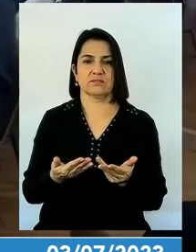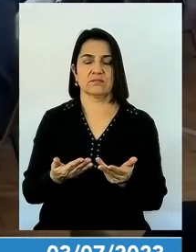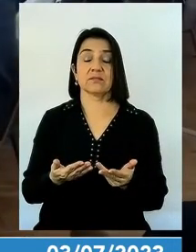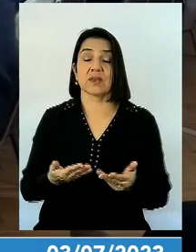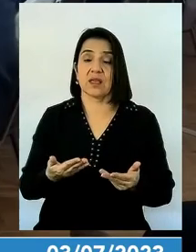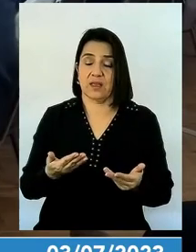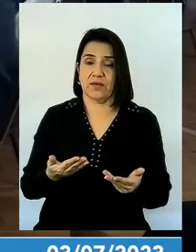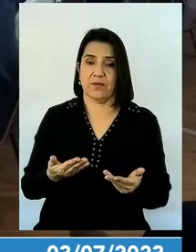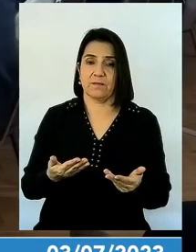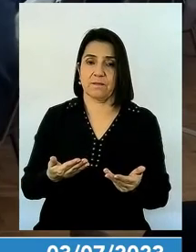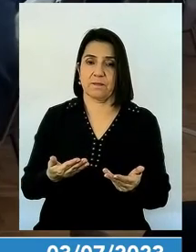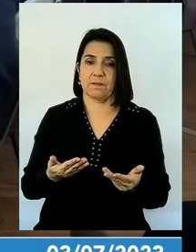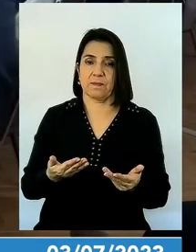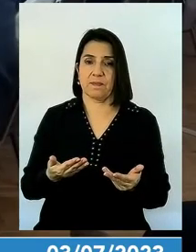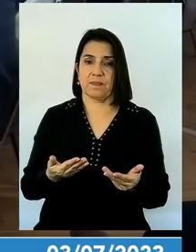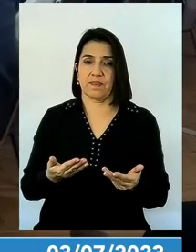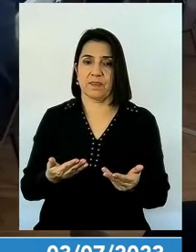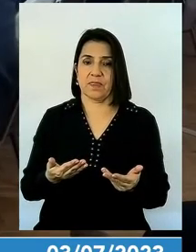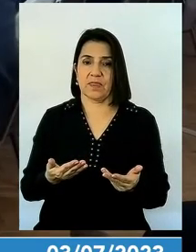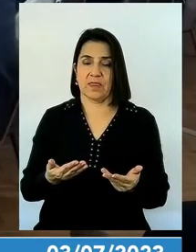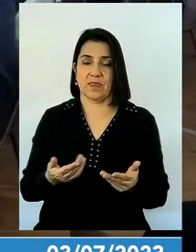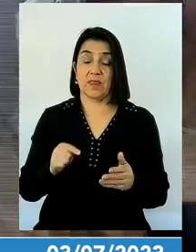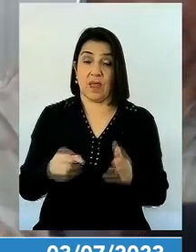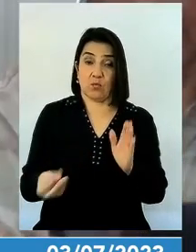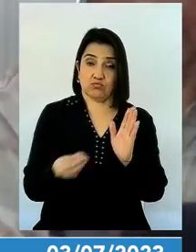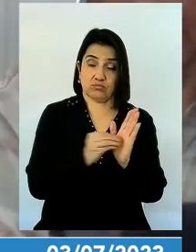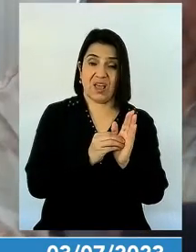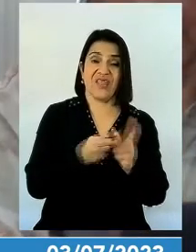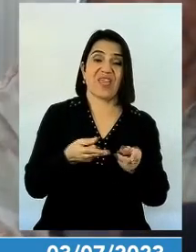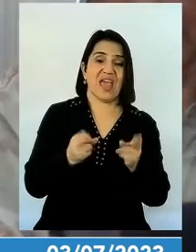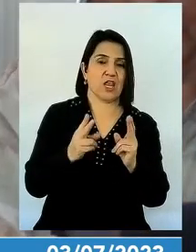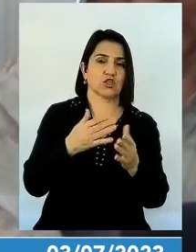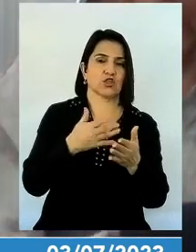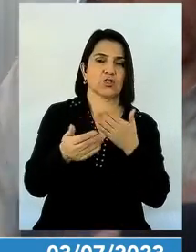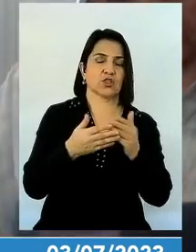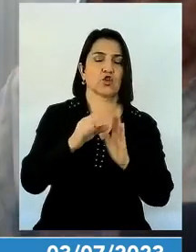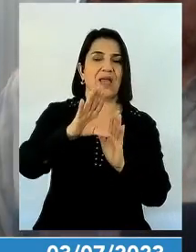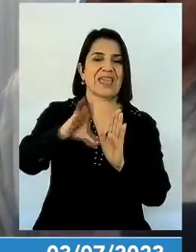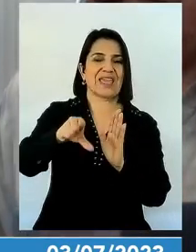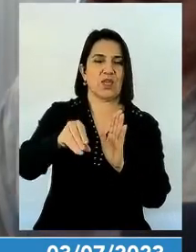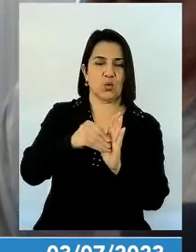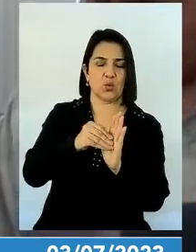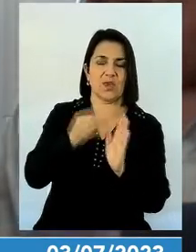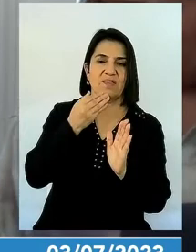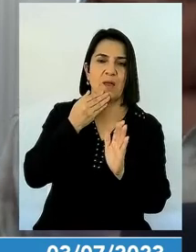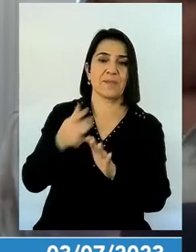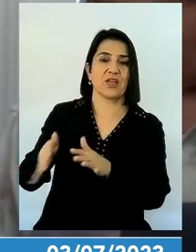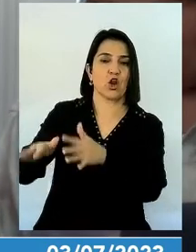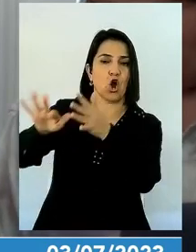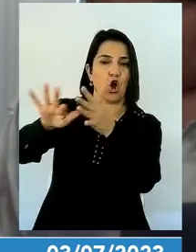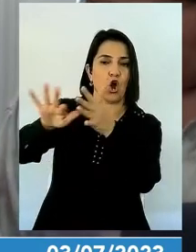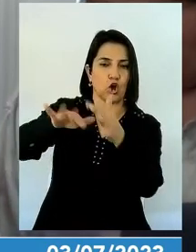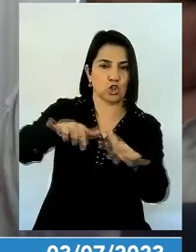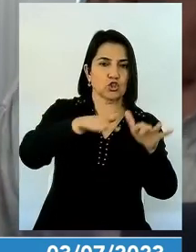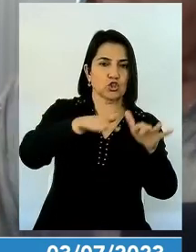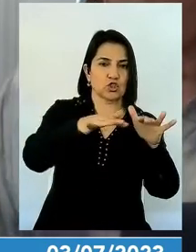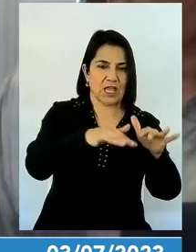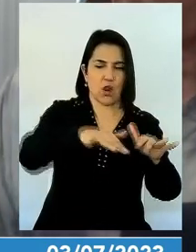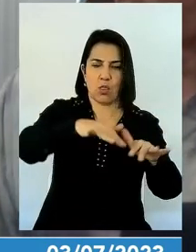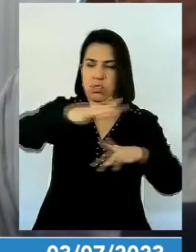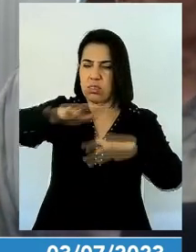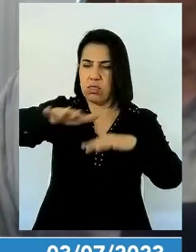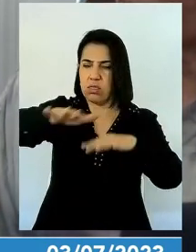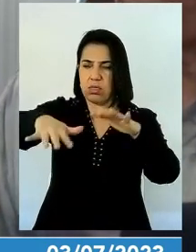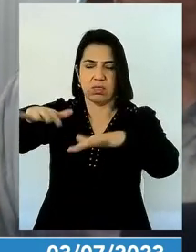salido derechos de la naturaleza, que incluya también a los océanos y que también incluya a los ecosistemas marinos. Si bien